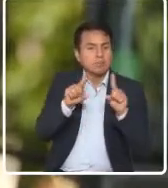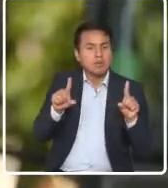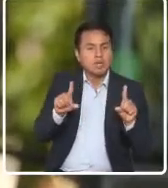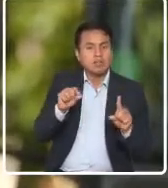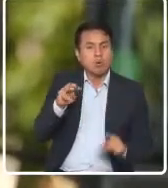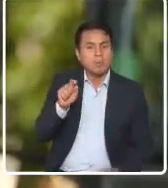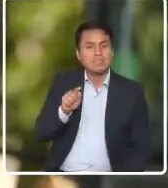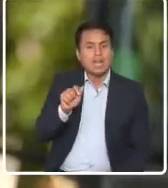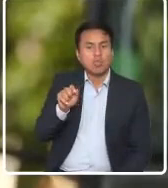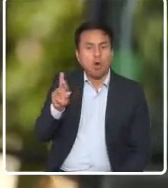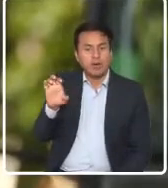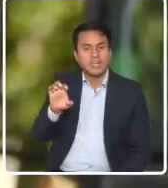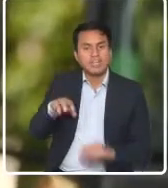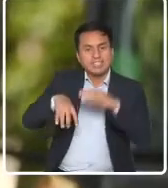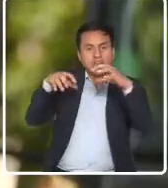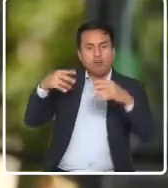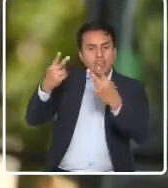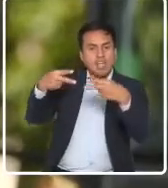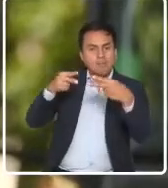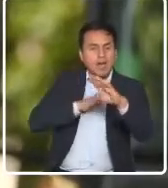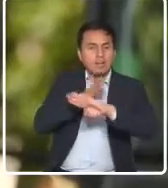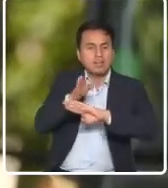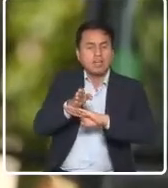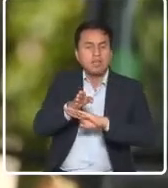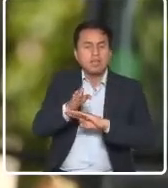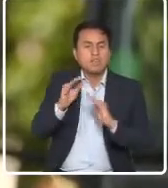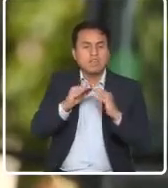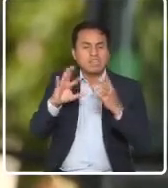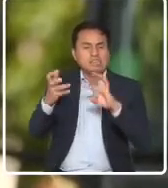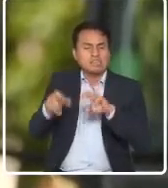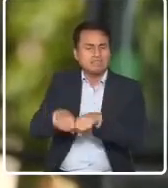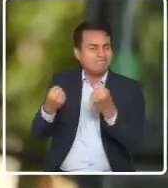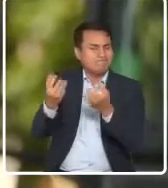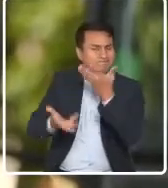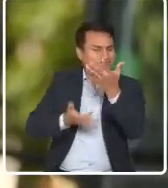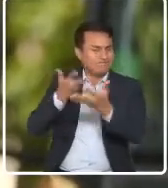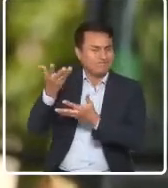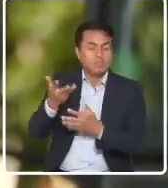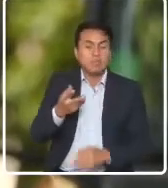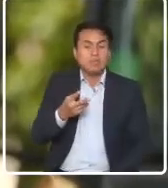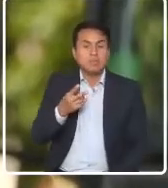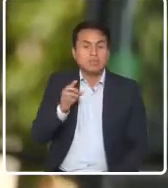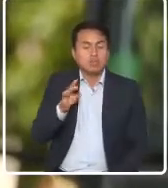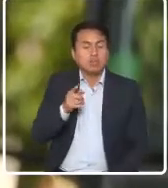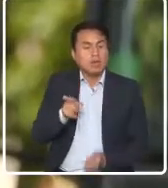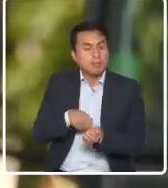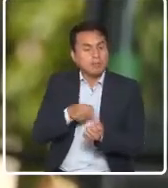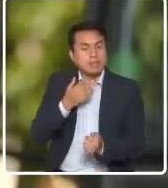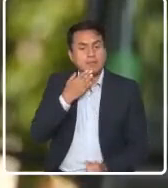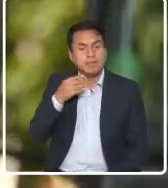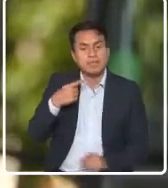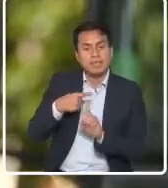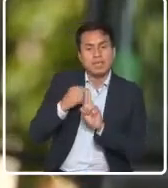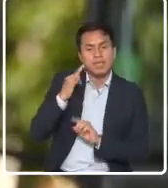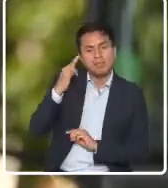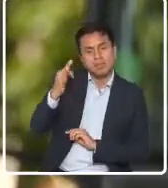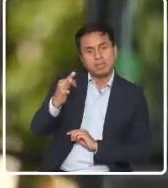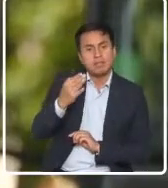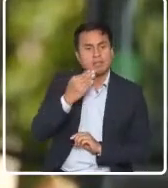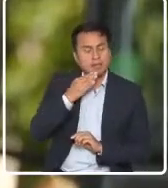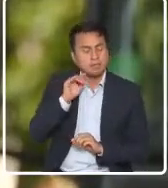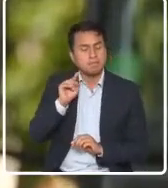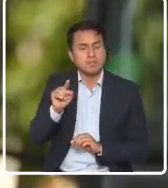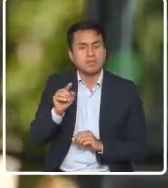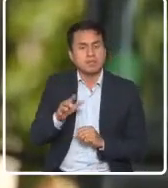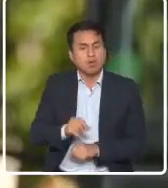en Lomas La Torre, en los cerros de Viña del Mar, con viviendas totalmente destruidas y el dolor de esas familias, pero también su esperanza. Es